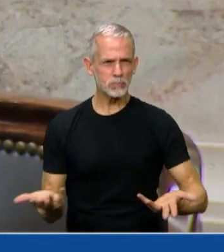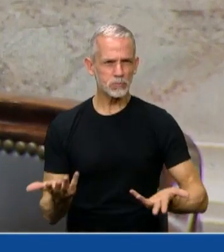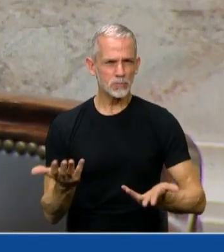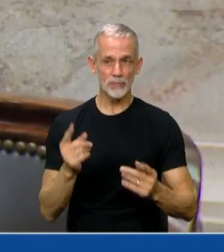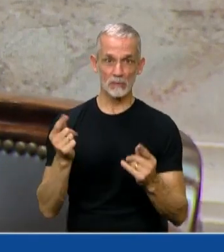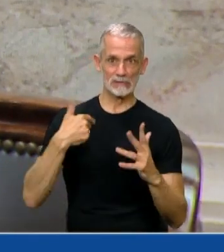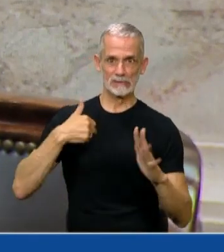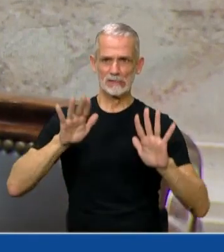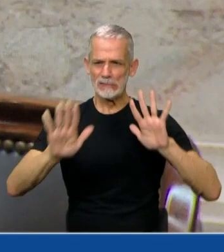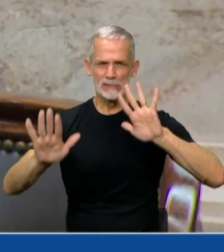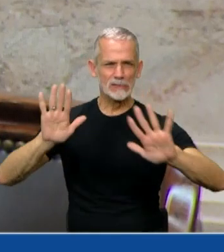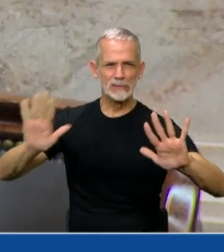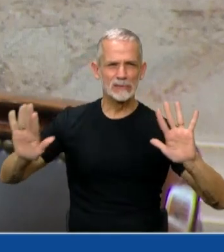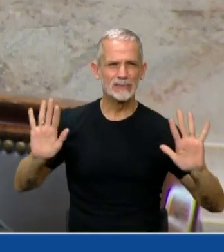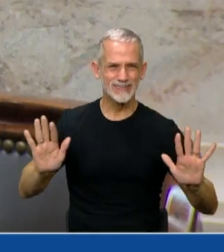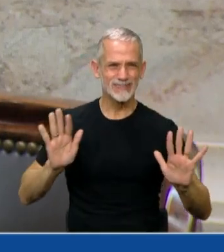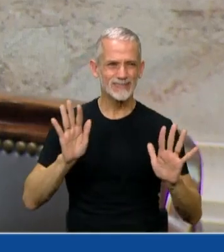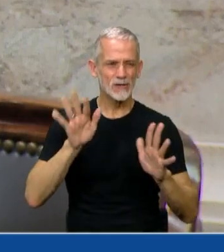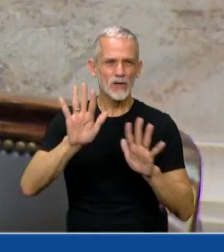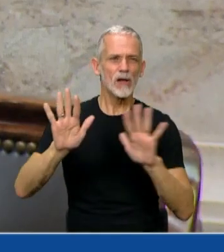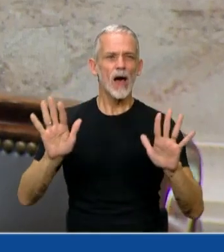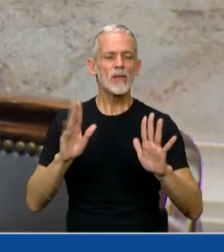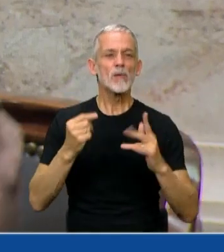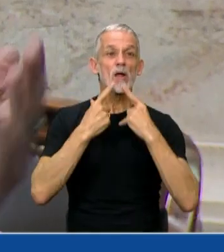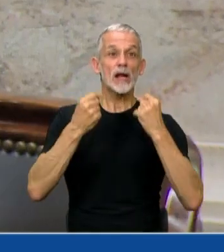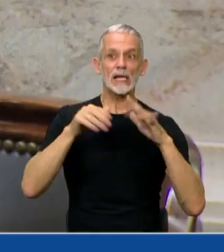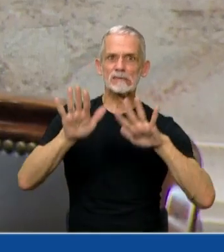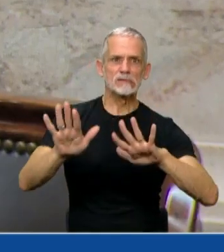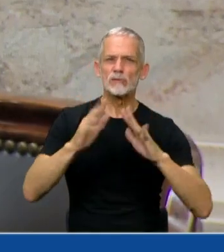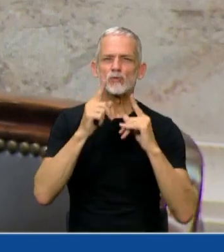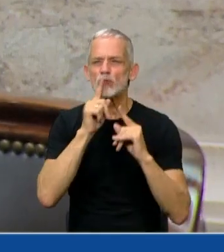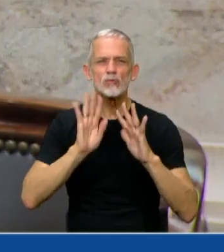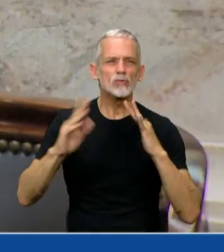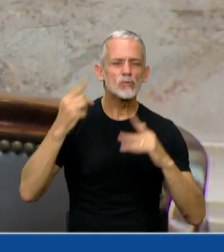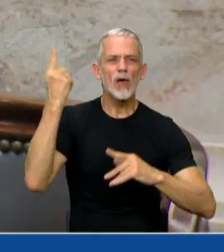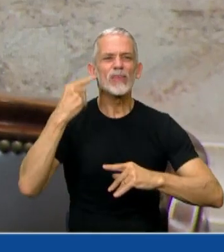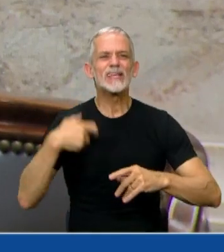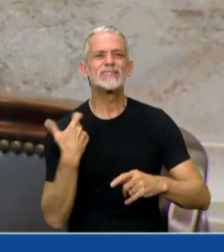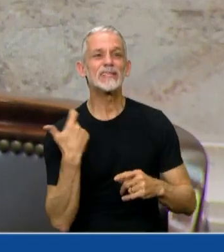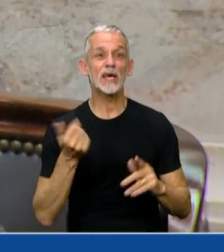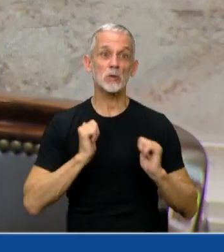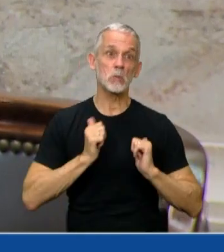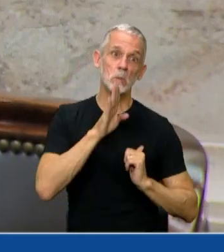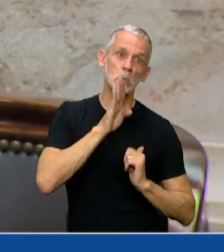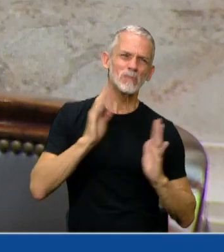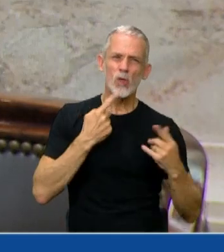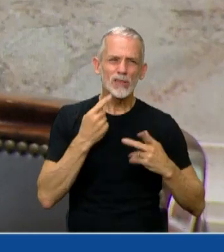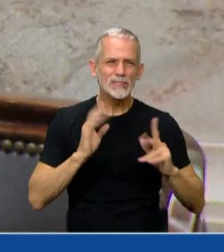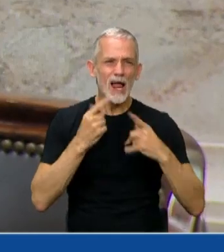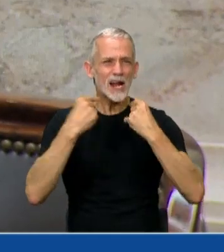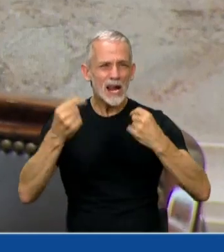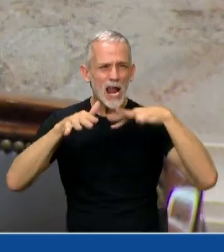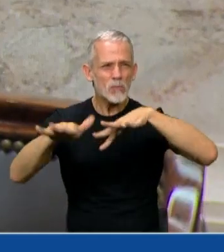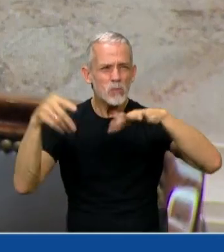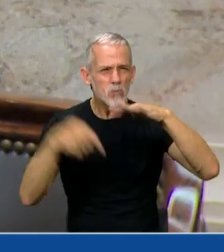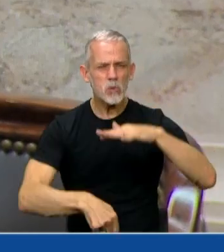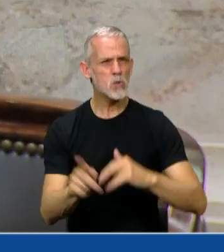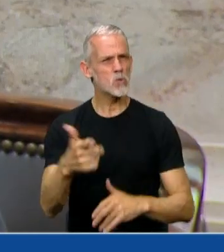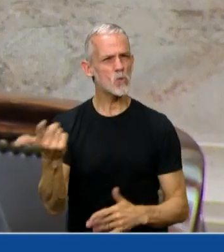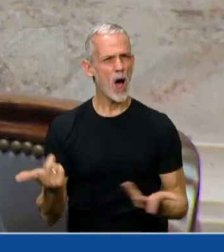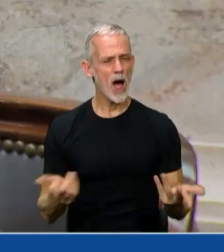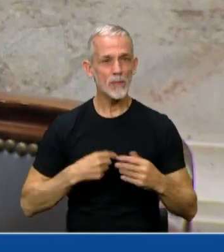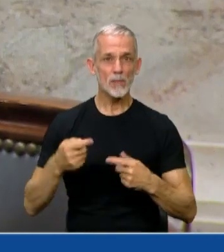contener a todos sin ningún reclamo por parte de las direcciones sindicales, sin ningún reclamo a fondo contra